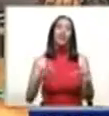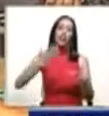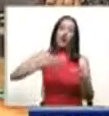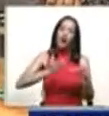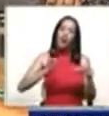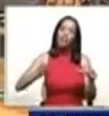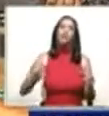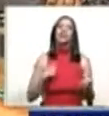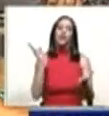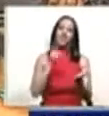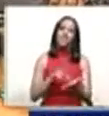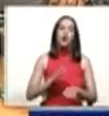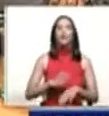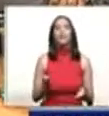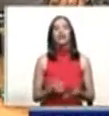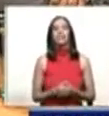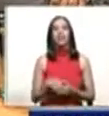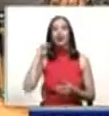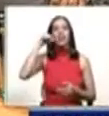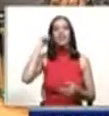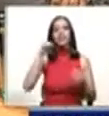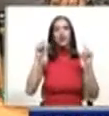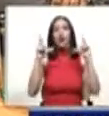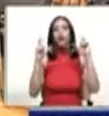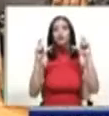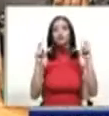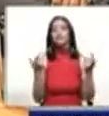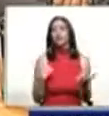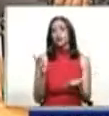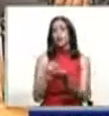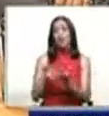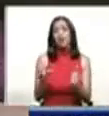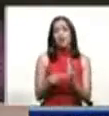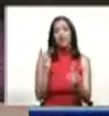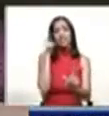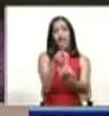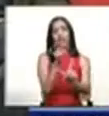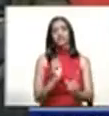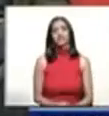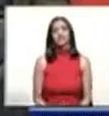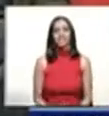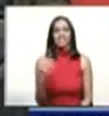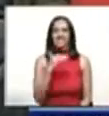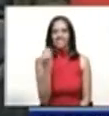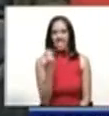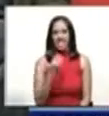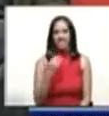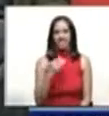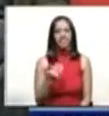Me tienes que picar la torta para que yo vaya, porque es que yo con un video en Instagram ya yo llego a donde tengo que llegar. Después jugaste fútbol conmigo en Puerto Cabello. ¿Cómo así